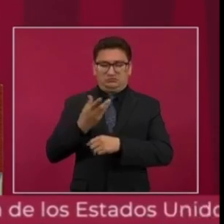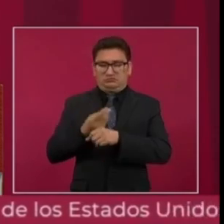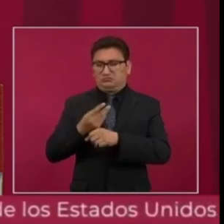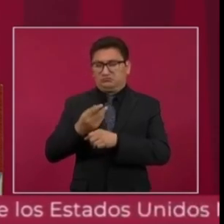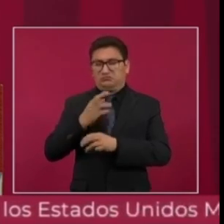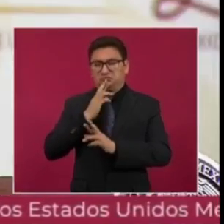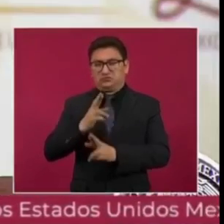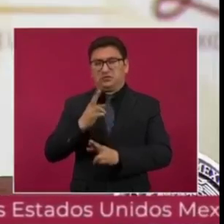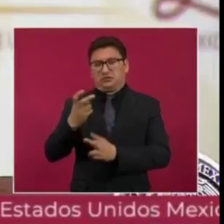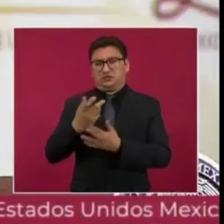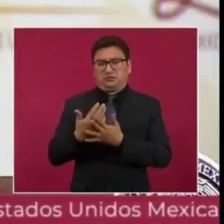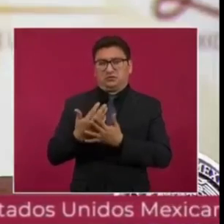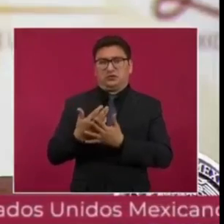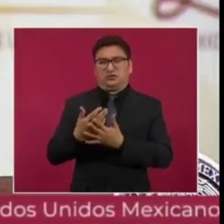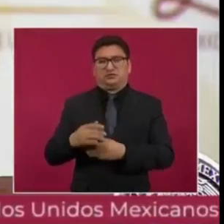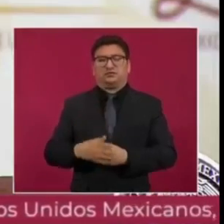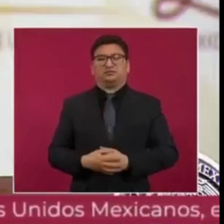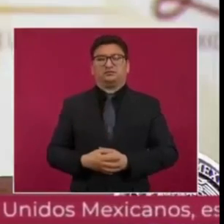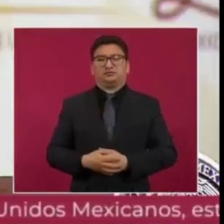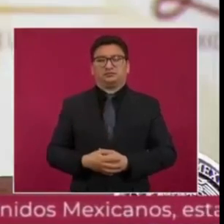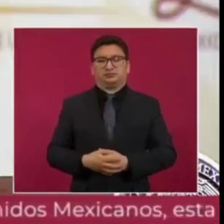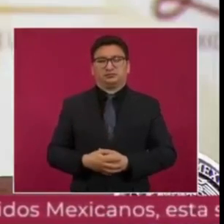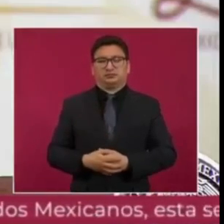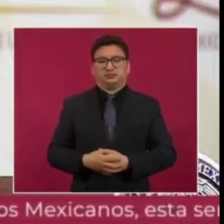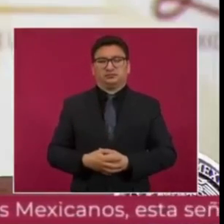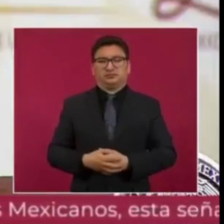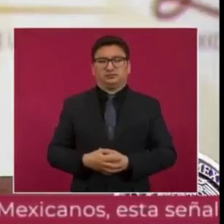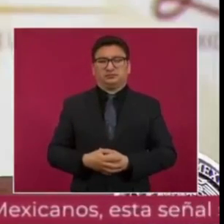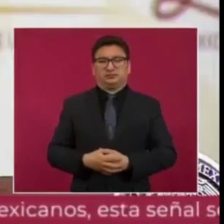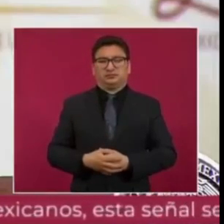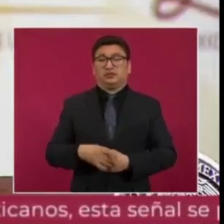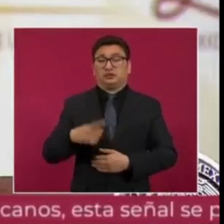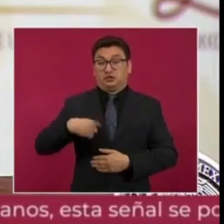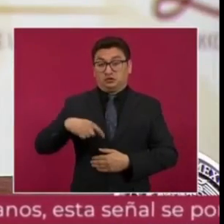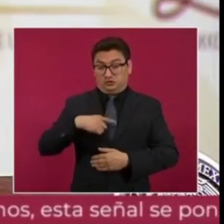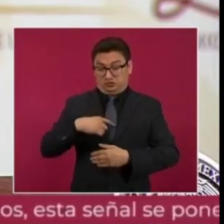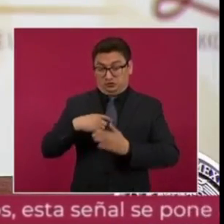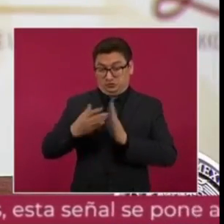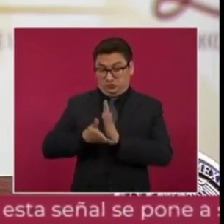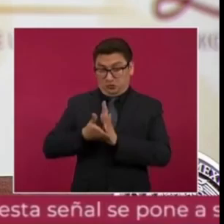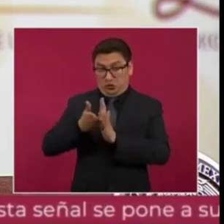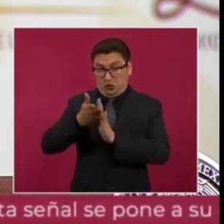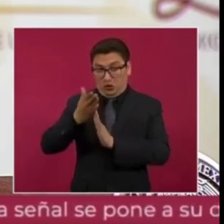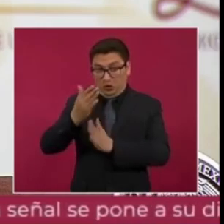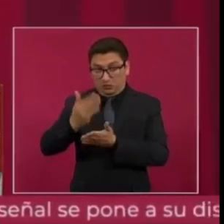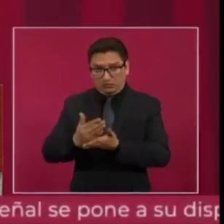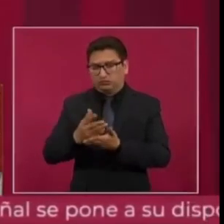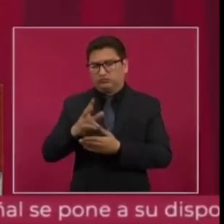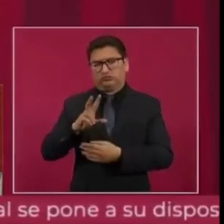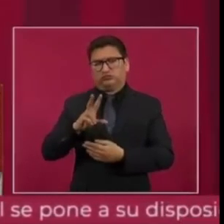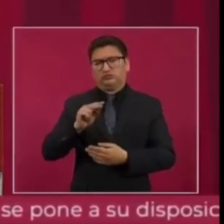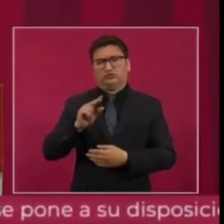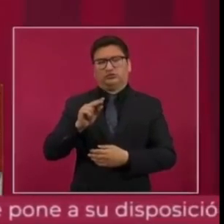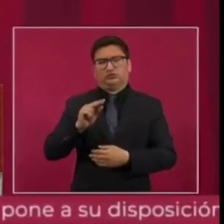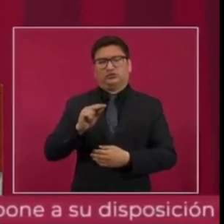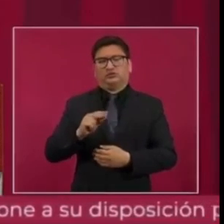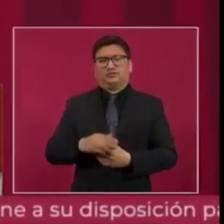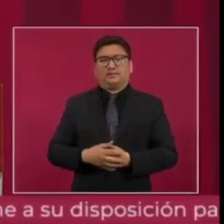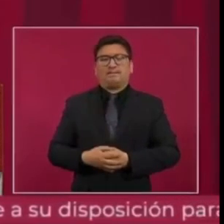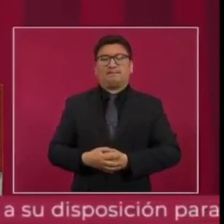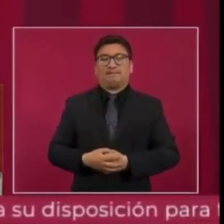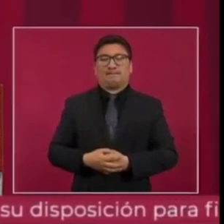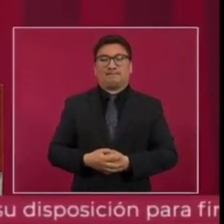¿sí? Y no nos va a detener si legalmente